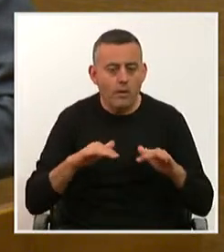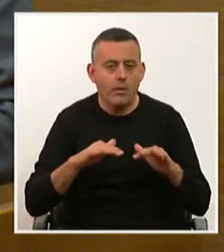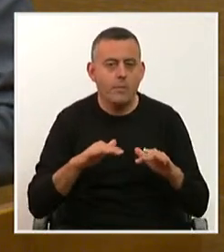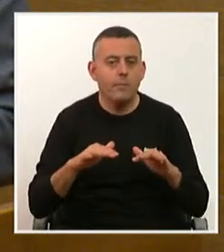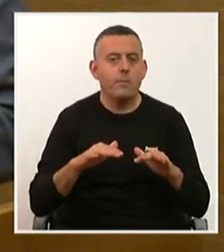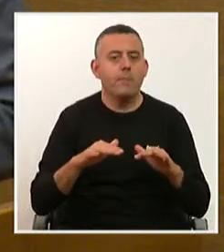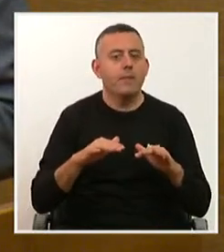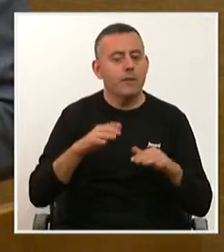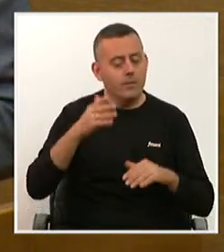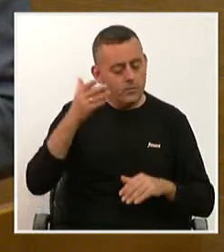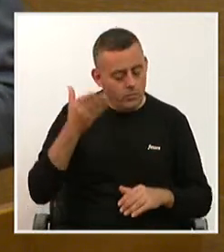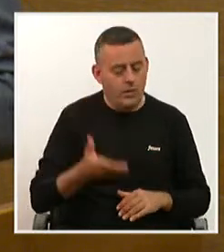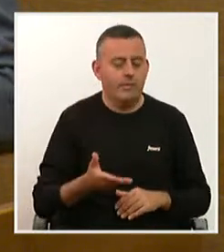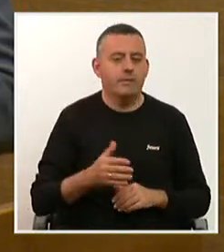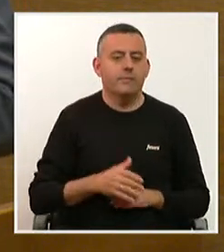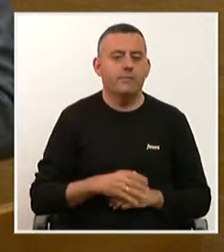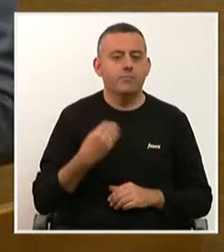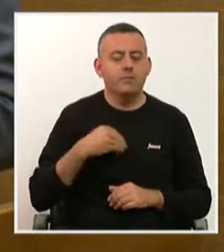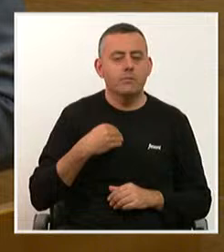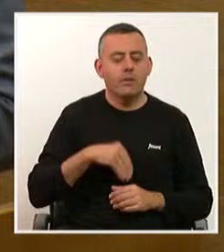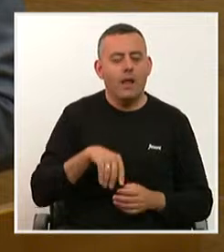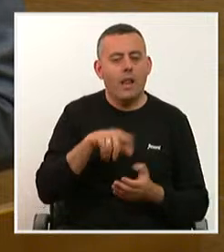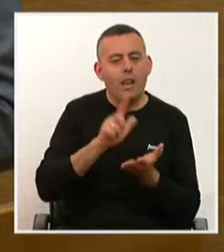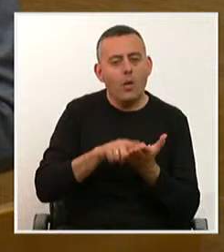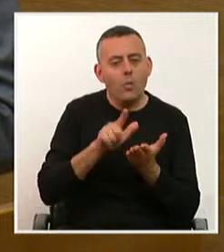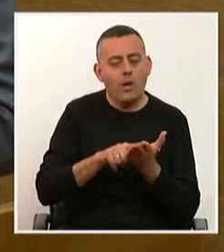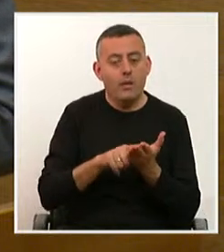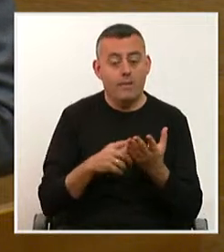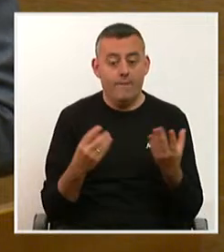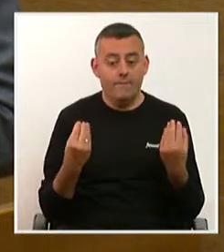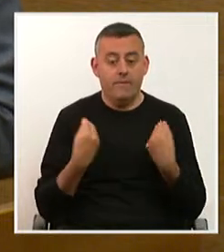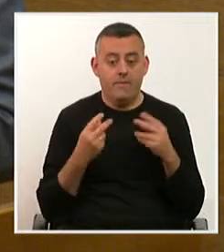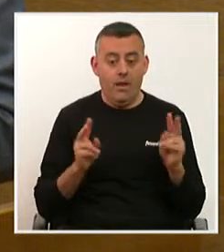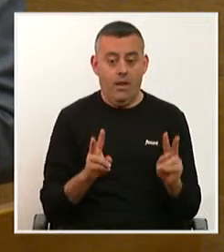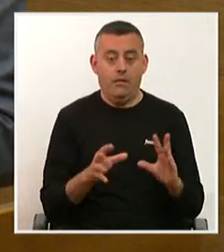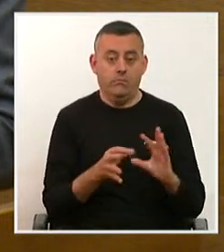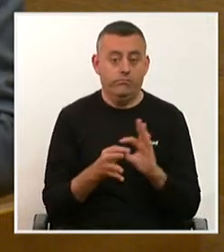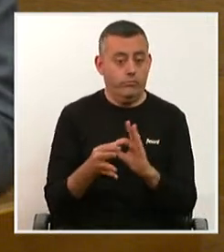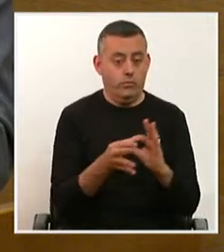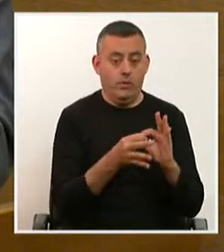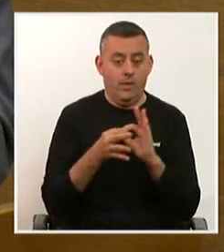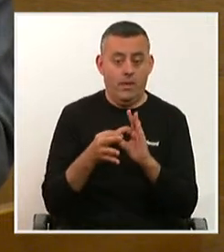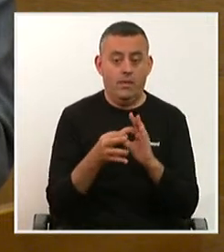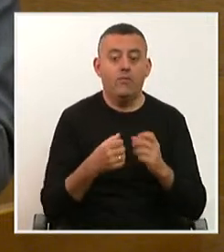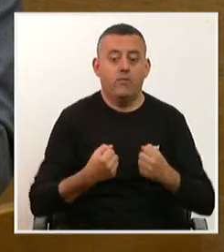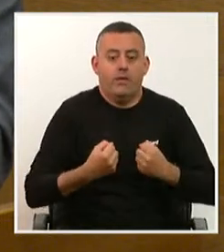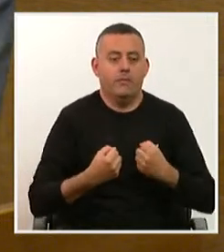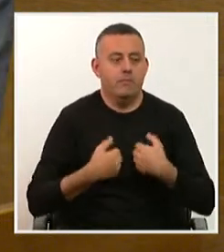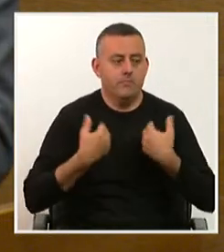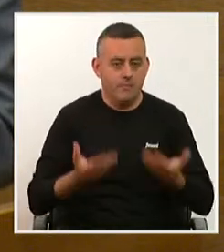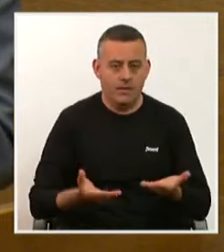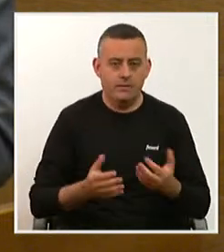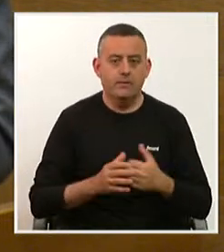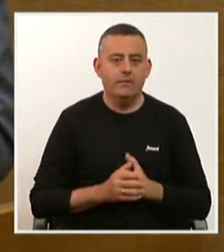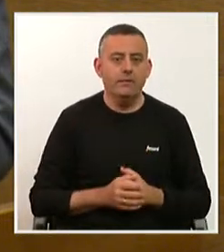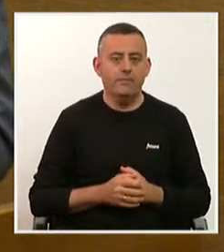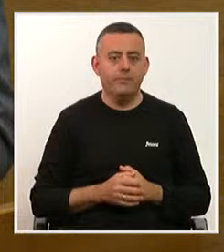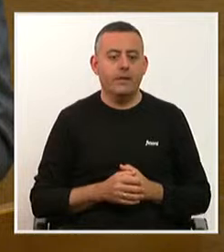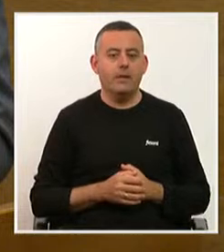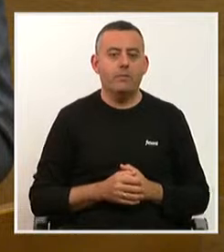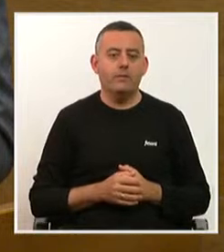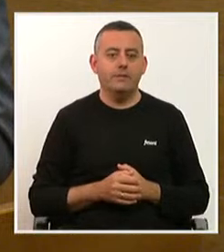viva la lenga aquella que y y va vioca